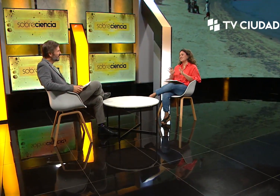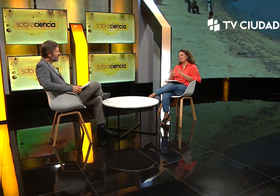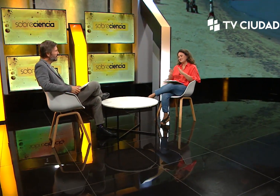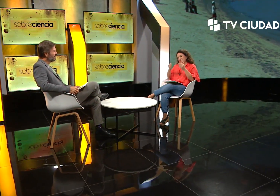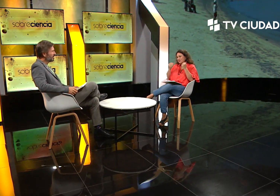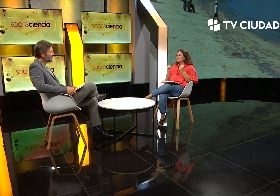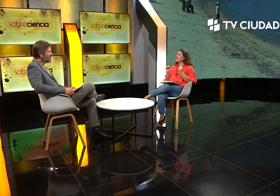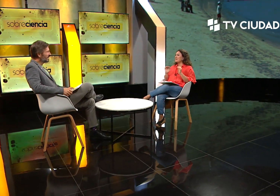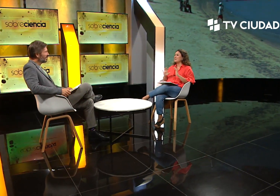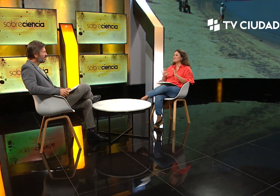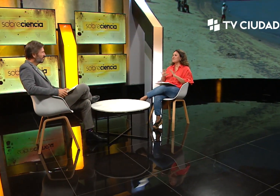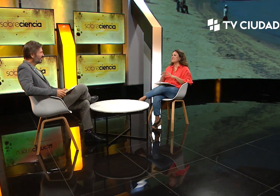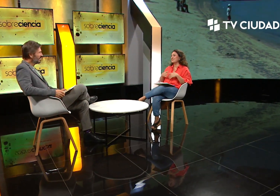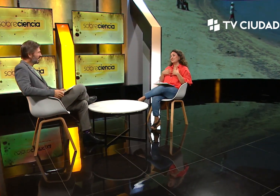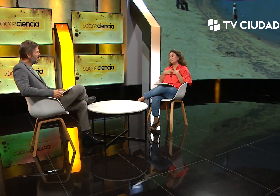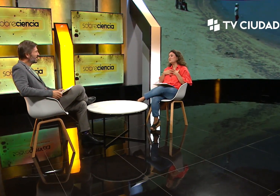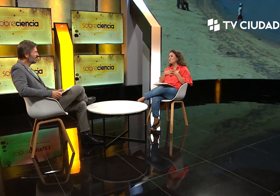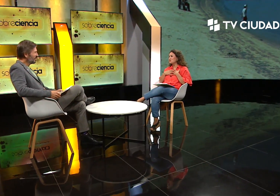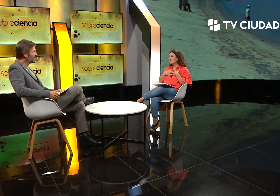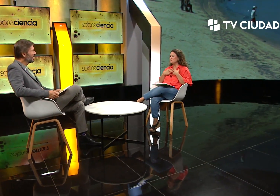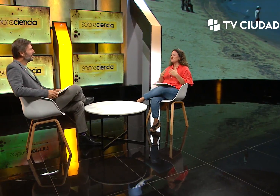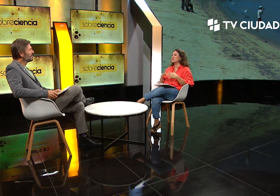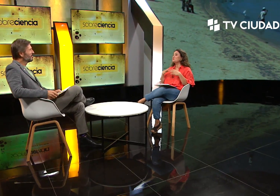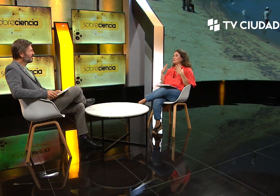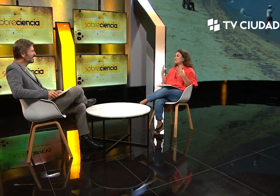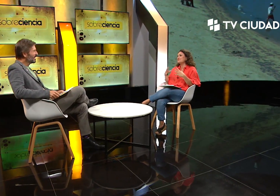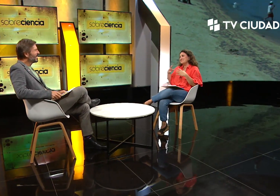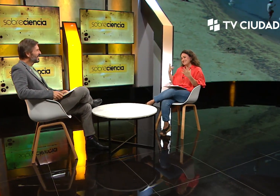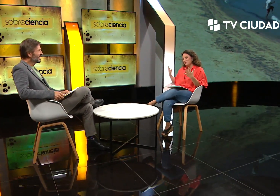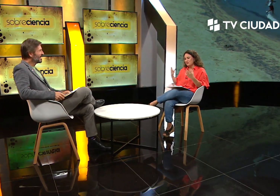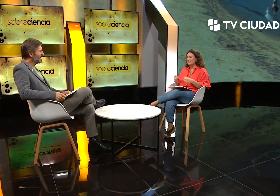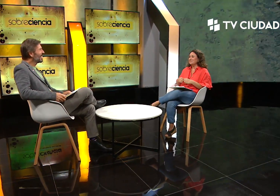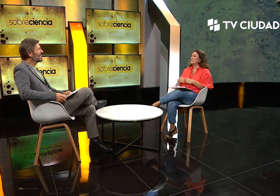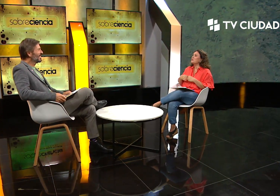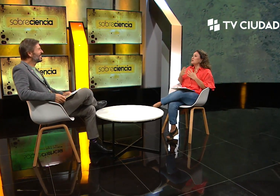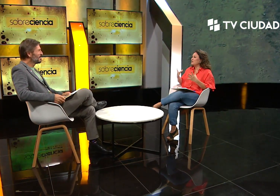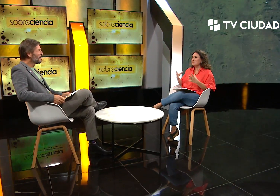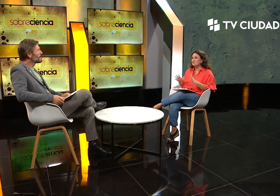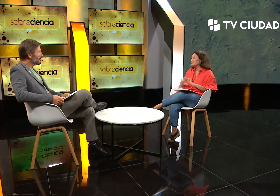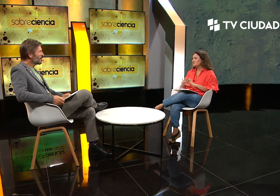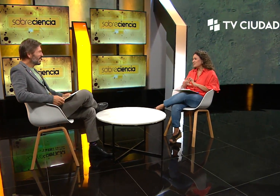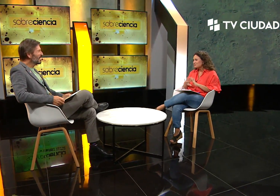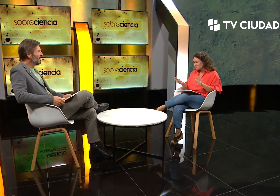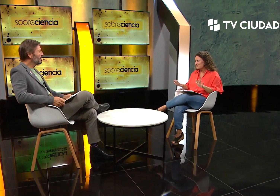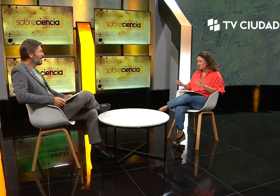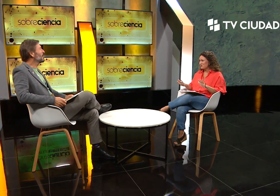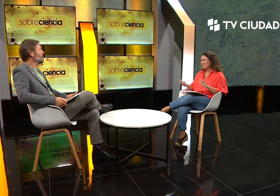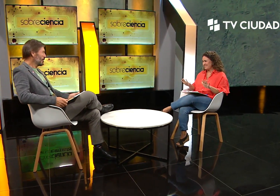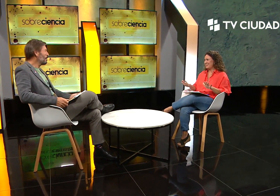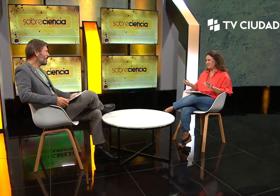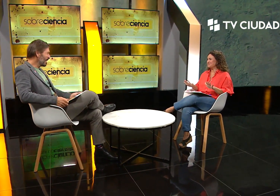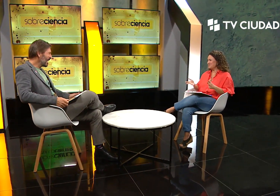se retrotrae a esa idea que creo que todos tenemos de que alguna vez ese deseo, de que alguna vez queremos encontrar un